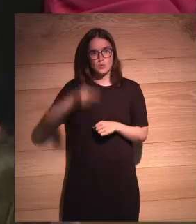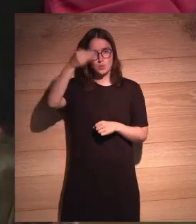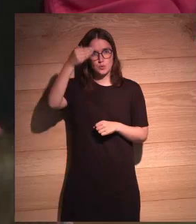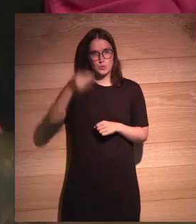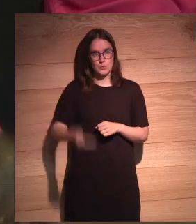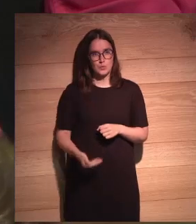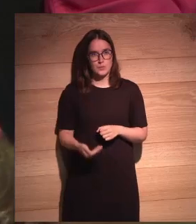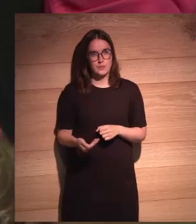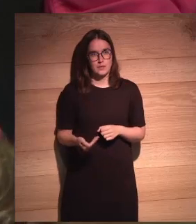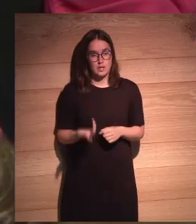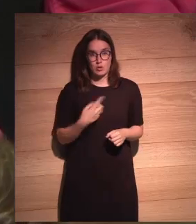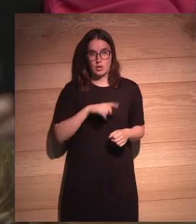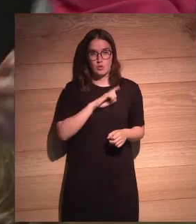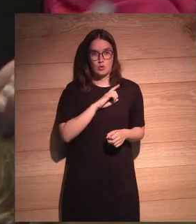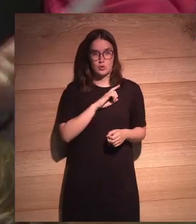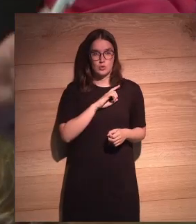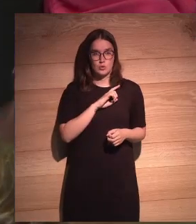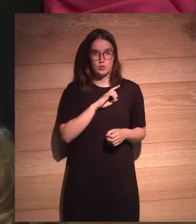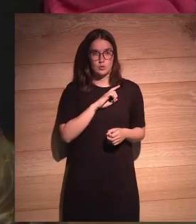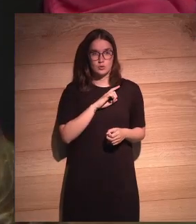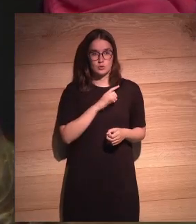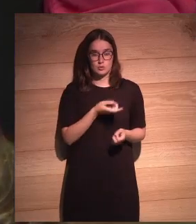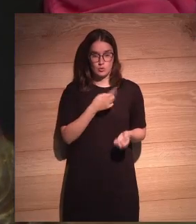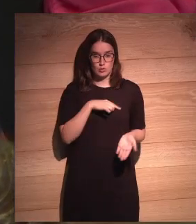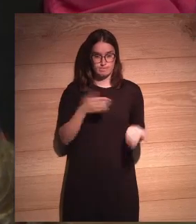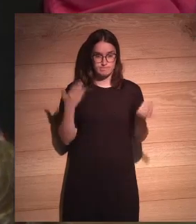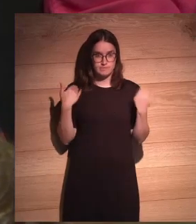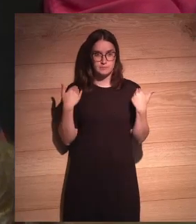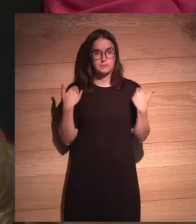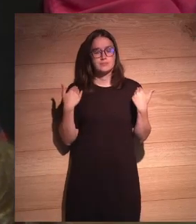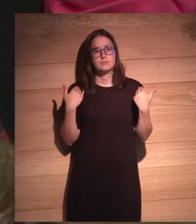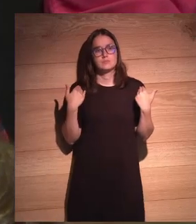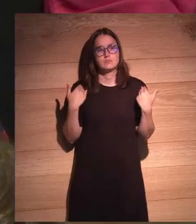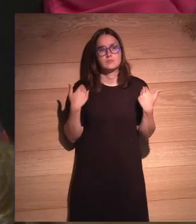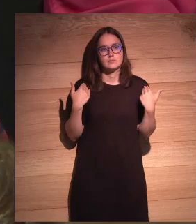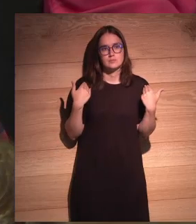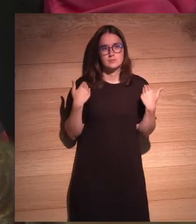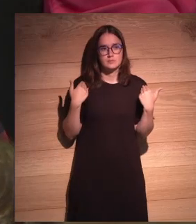muy importante de lo que a los que nosotros nos dirigimos. En ese sentido,